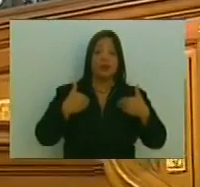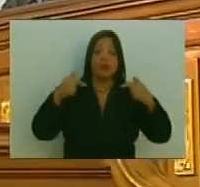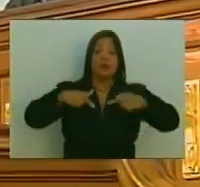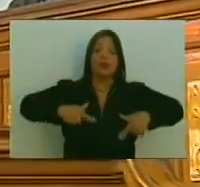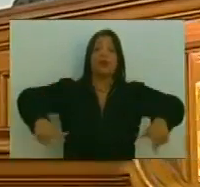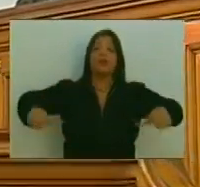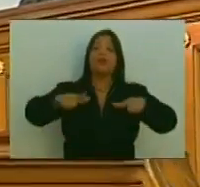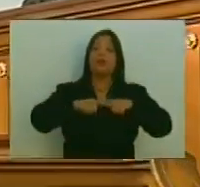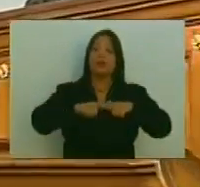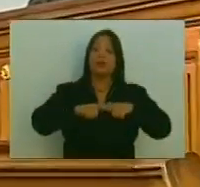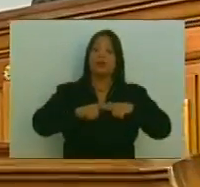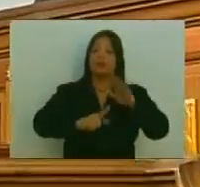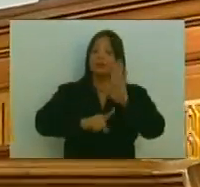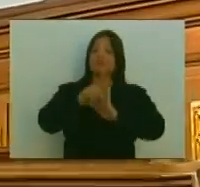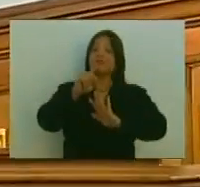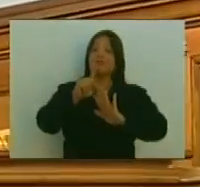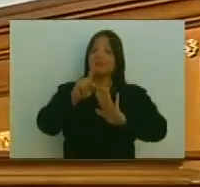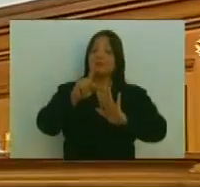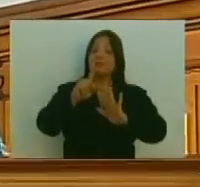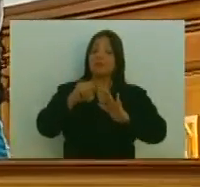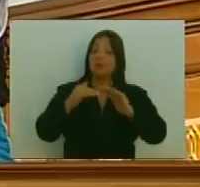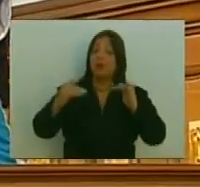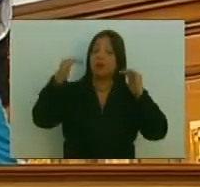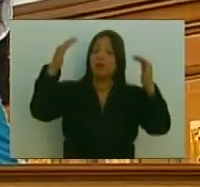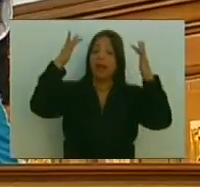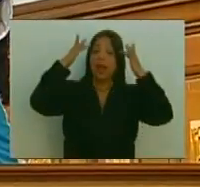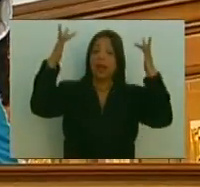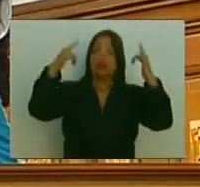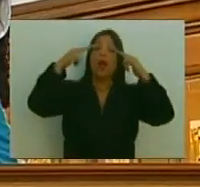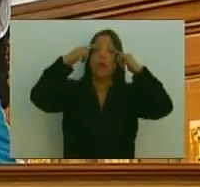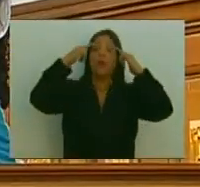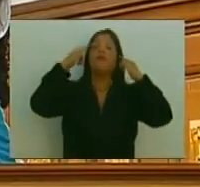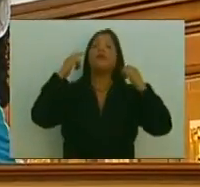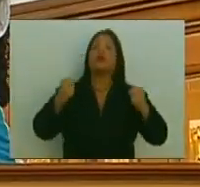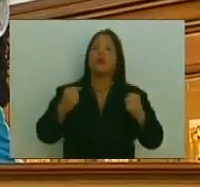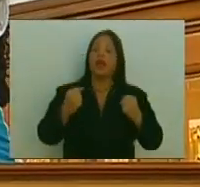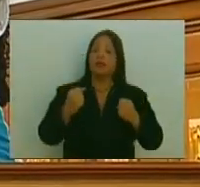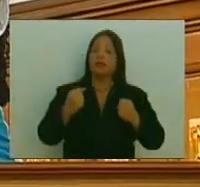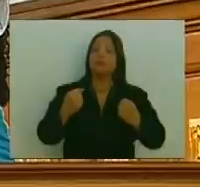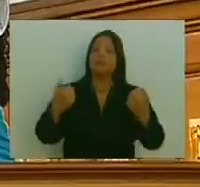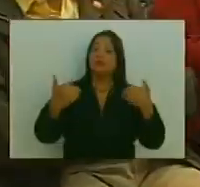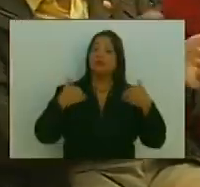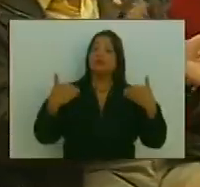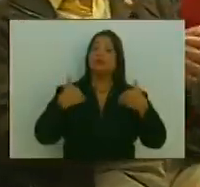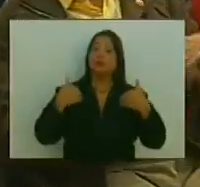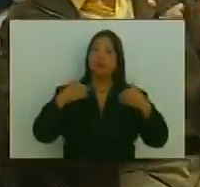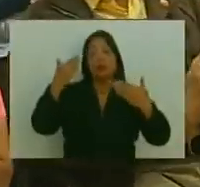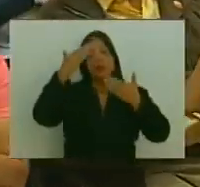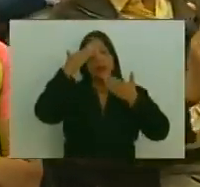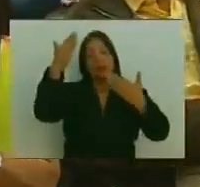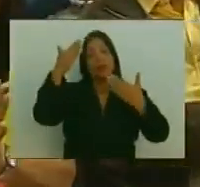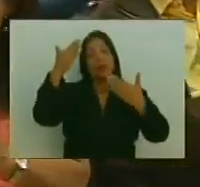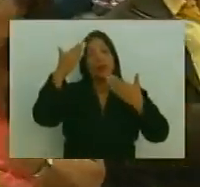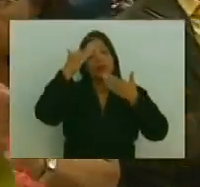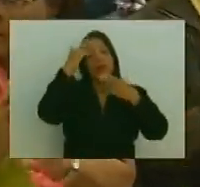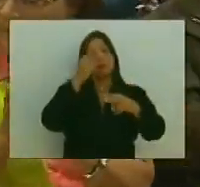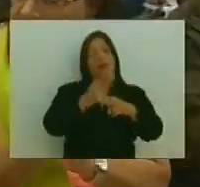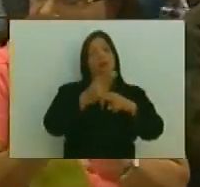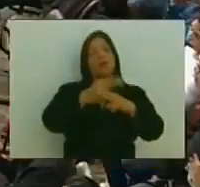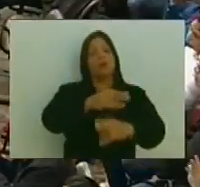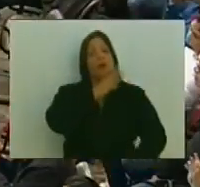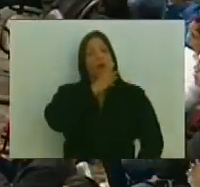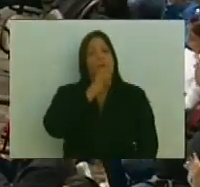este espacio, para poder tener un nivel académico profesional, y vaya desde acá ese